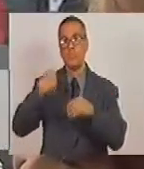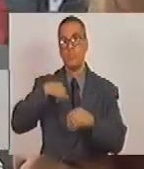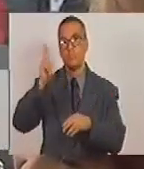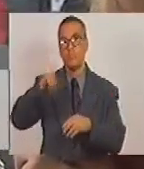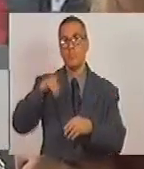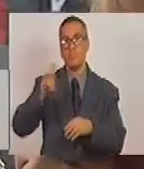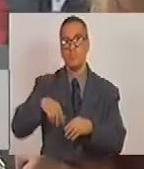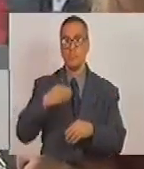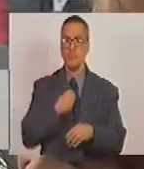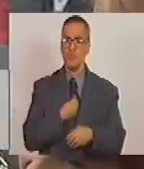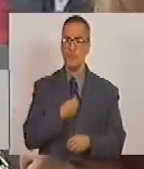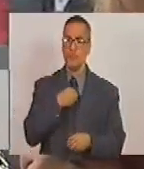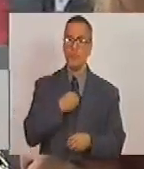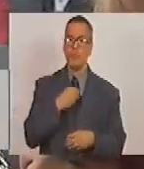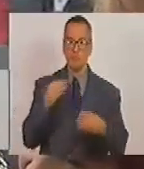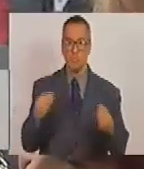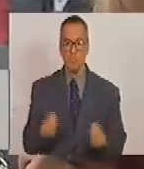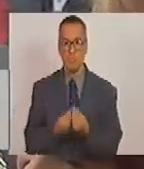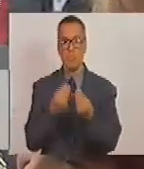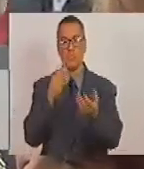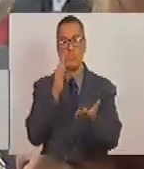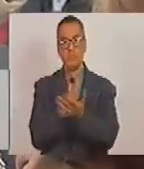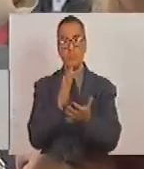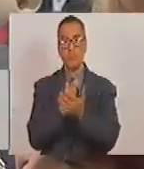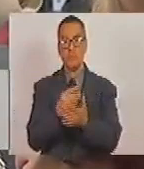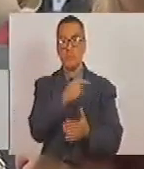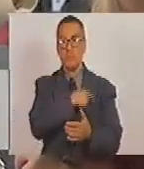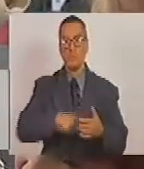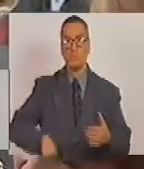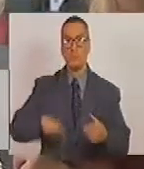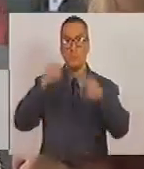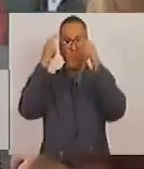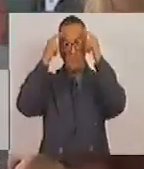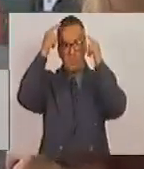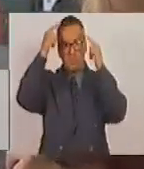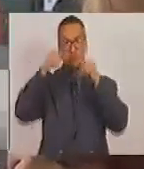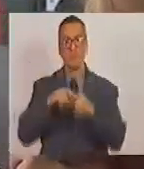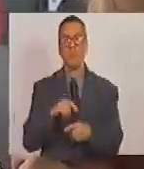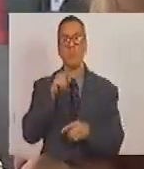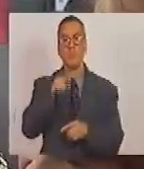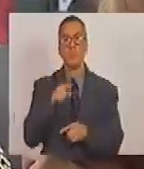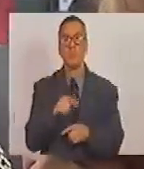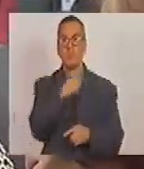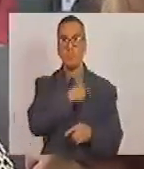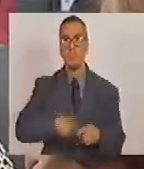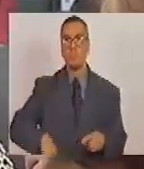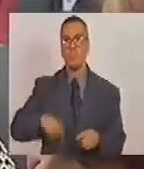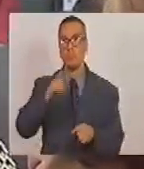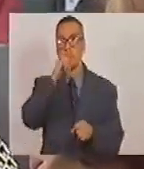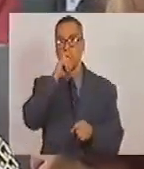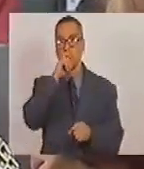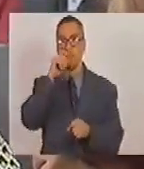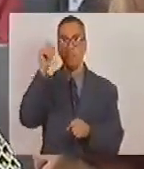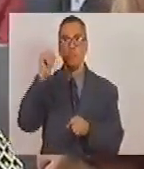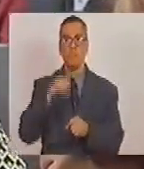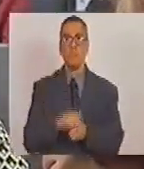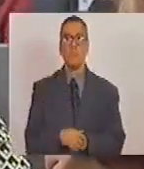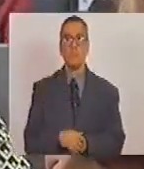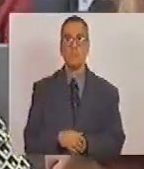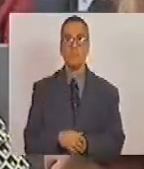nunca dudó en acompañar siempre al presidente Hugo Chávez Frías y al presidente Nicolás